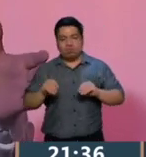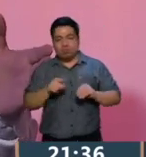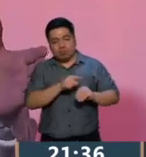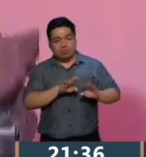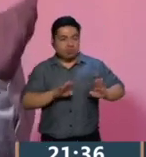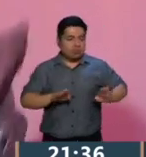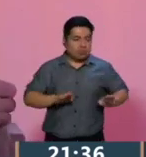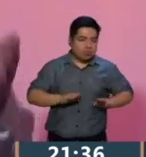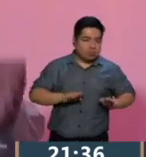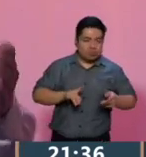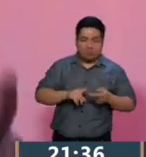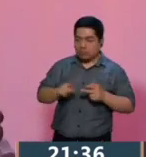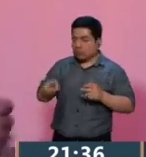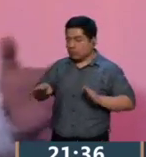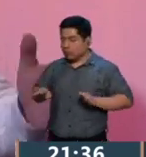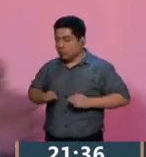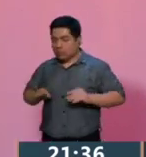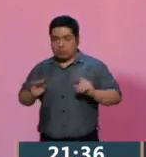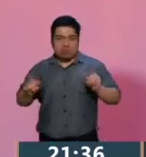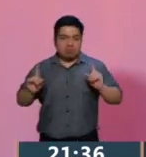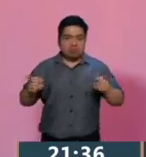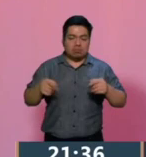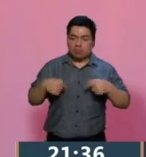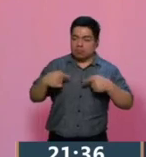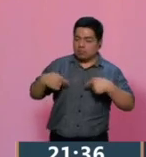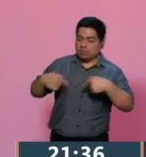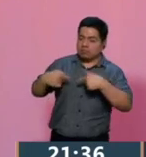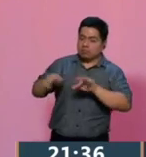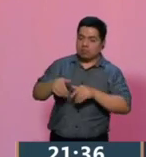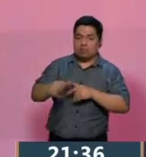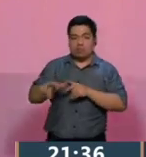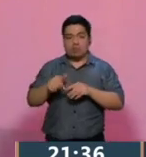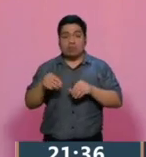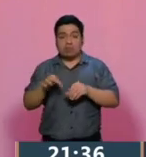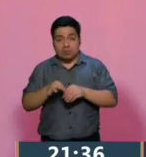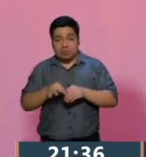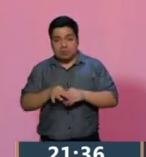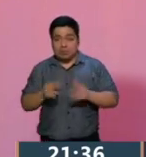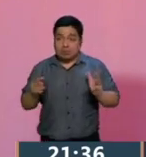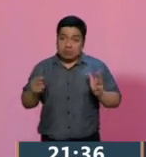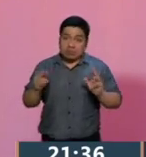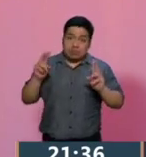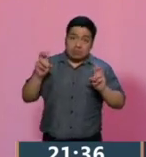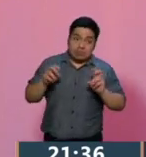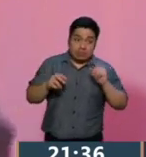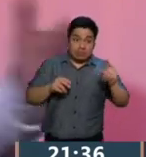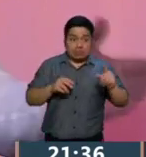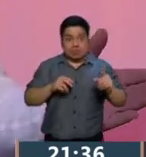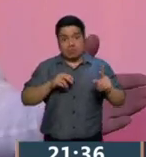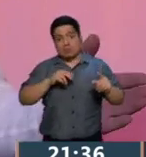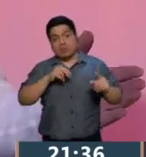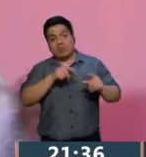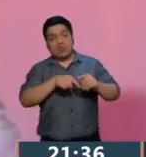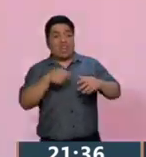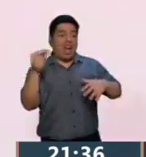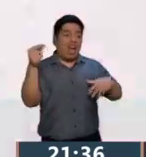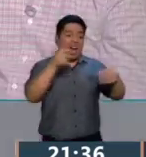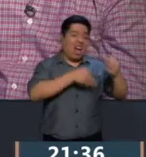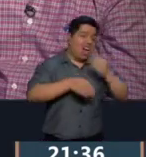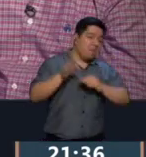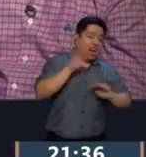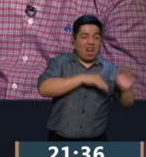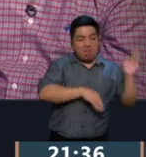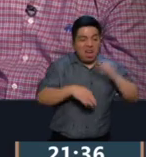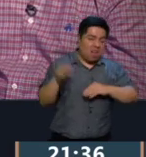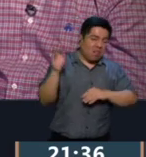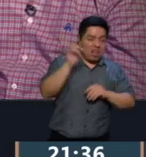que vemos aquí son las posturas que hemos tenido consistentemente durante todo el proceso electoral, los apocalípticos y